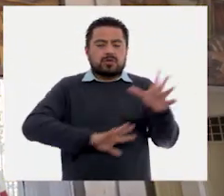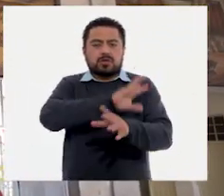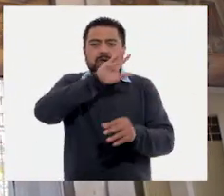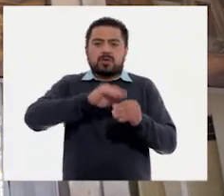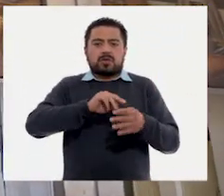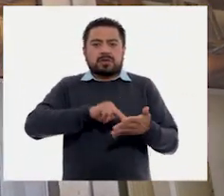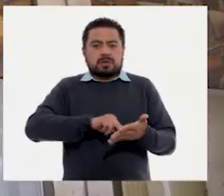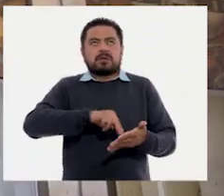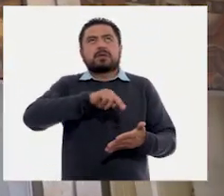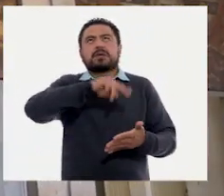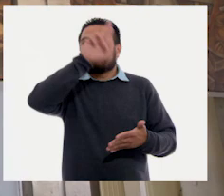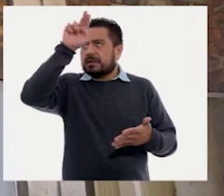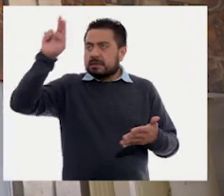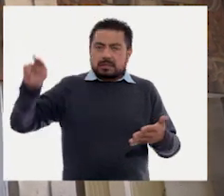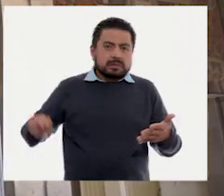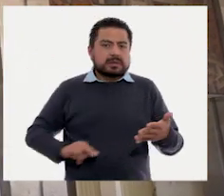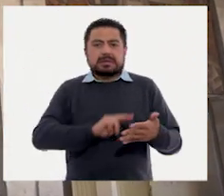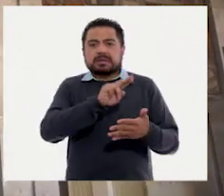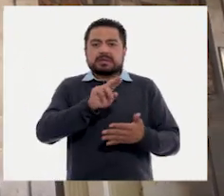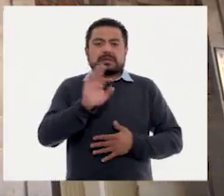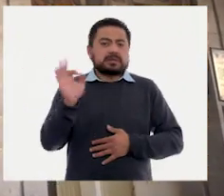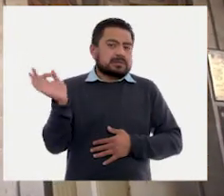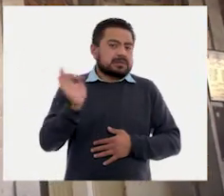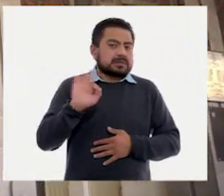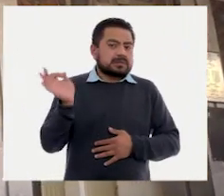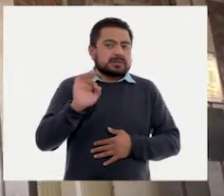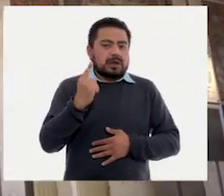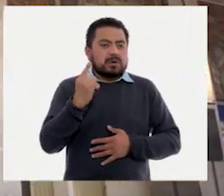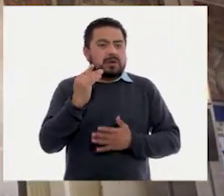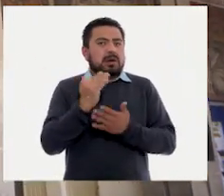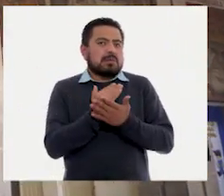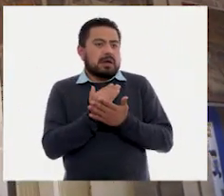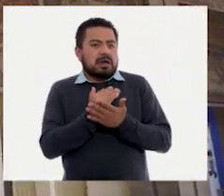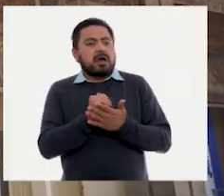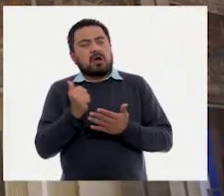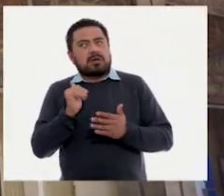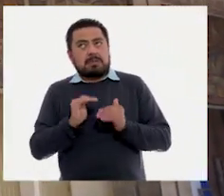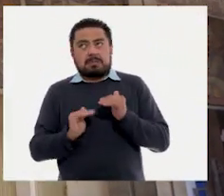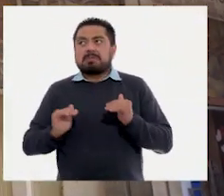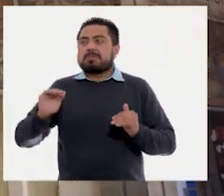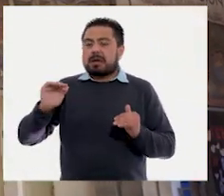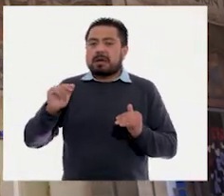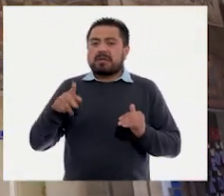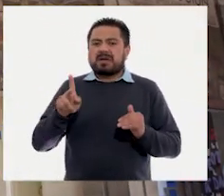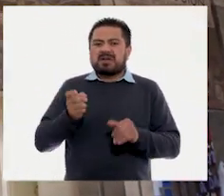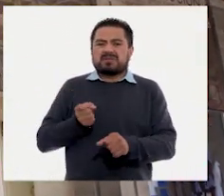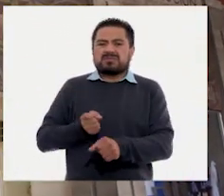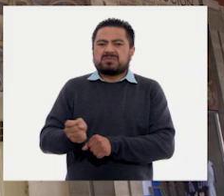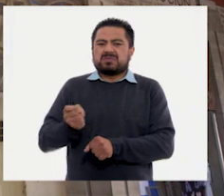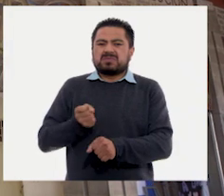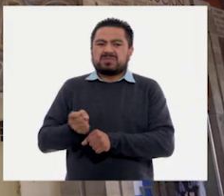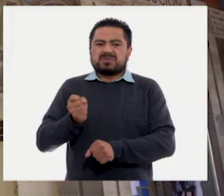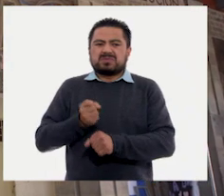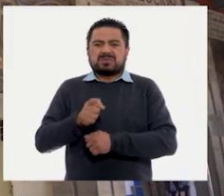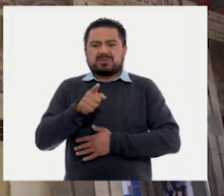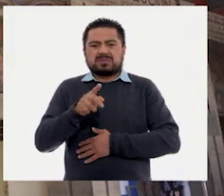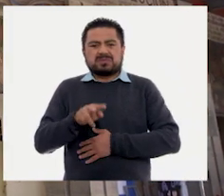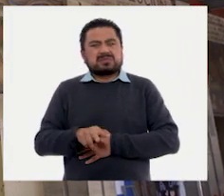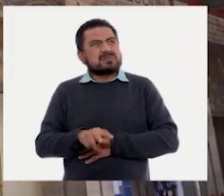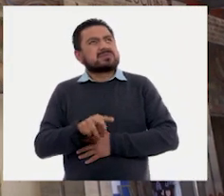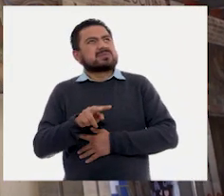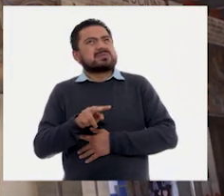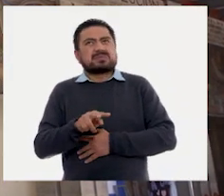murales, casi todos, quizá uno menos que otro, pero son de violencia. Es verdad. Entonces,